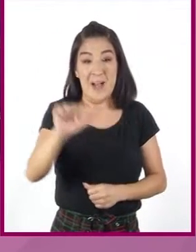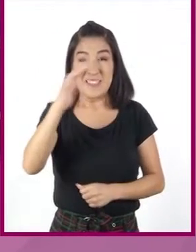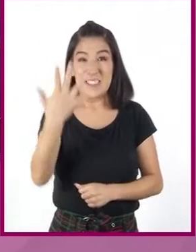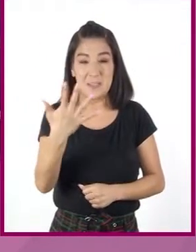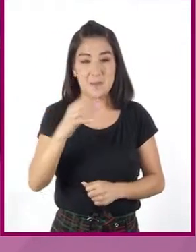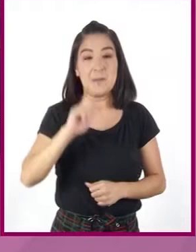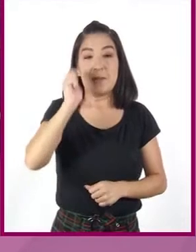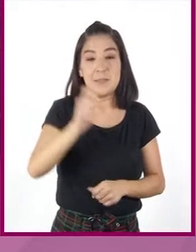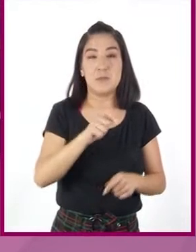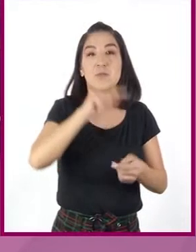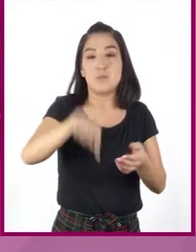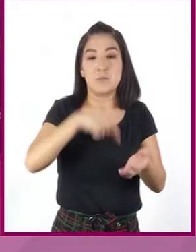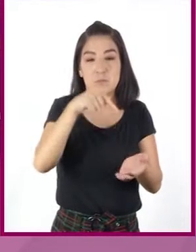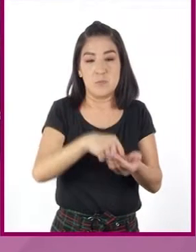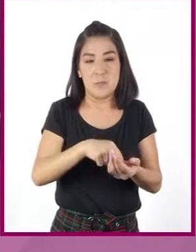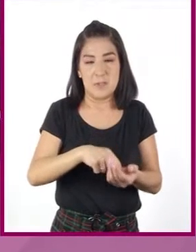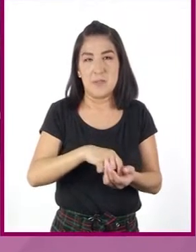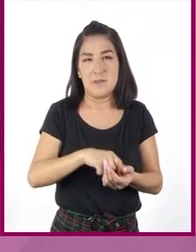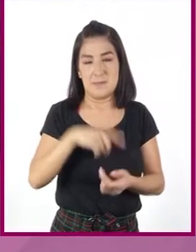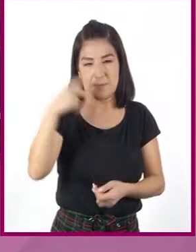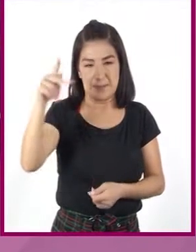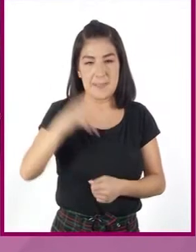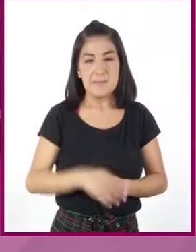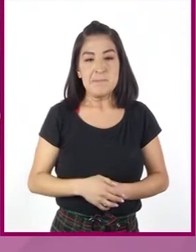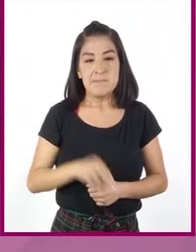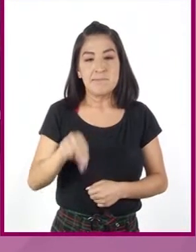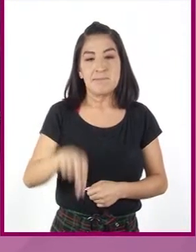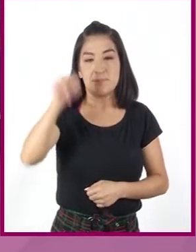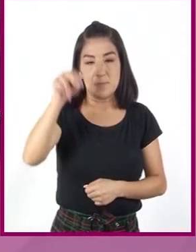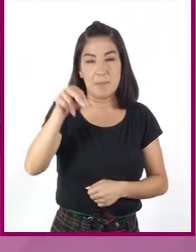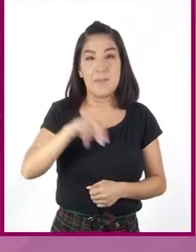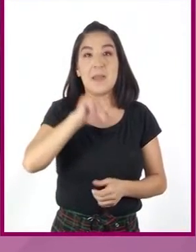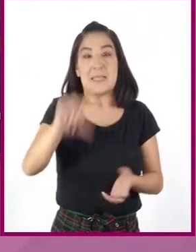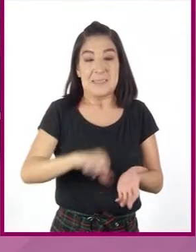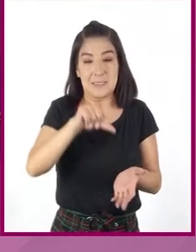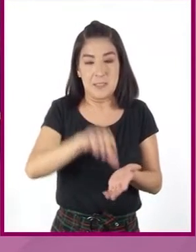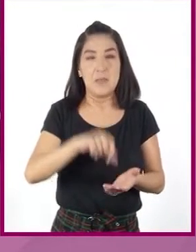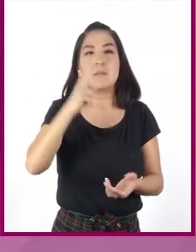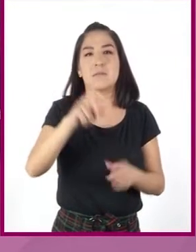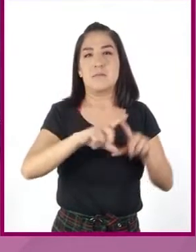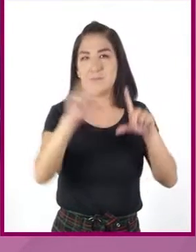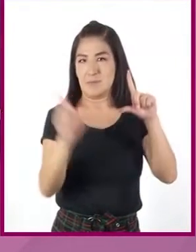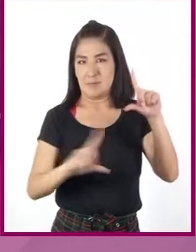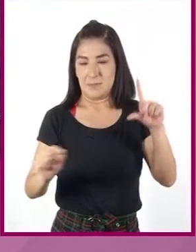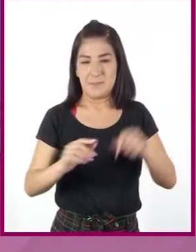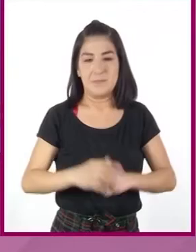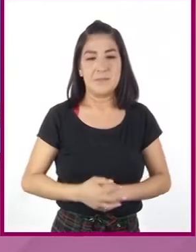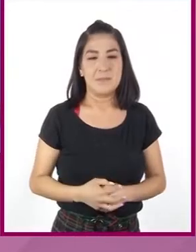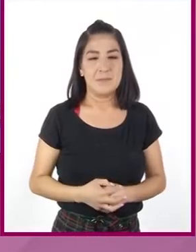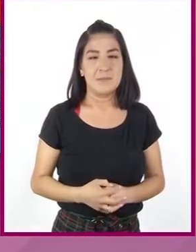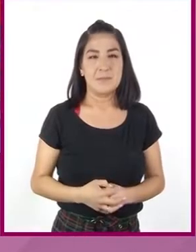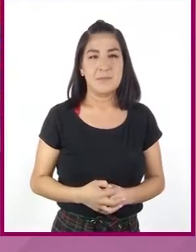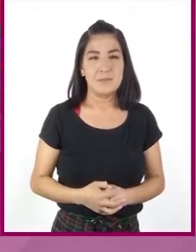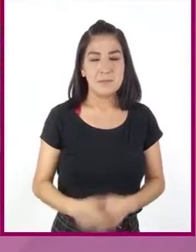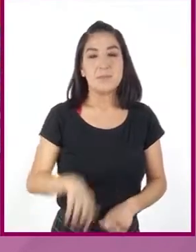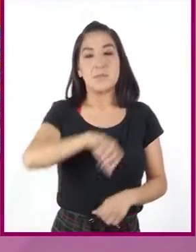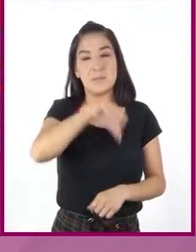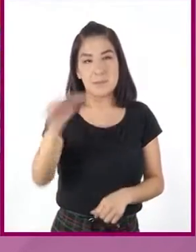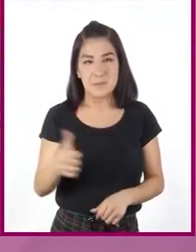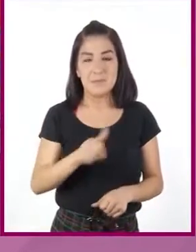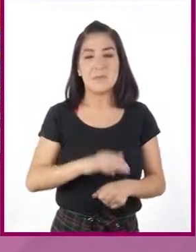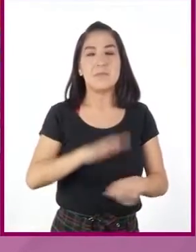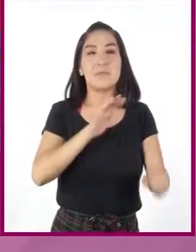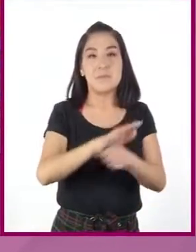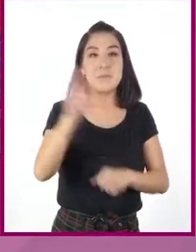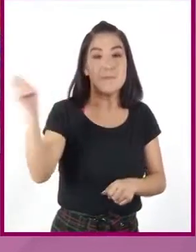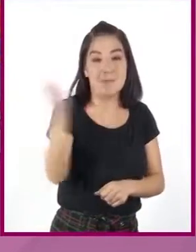Celsius sobre algunas entidades del occidente, norte, centro y oriente del territorio nacional. Por otra parte, el avance de la